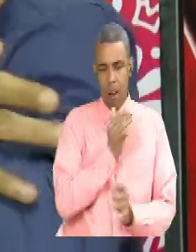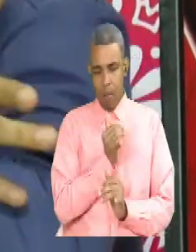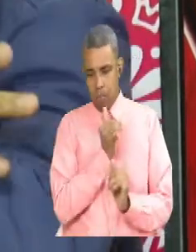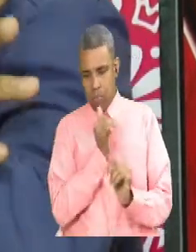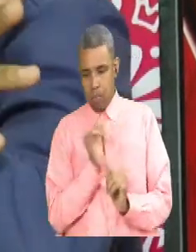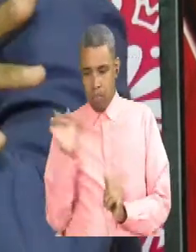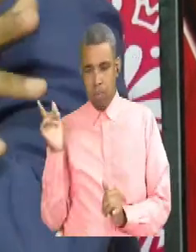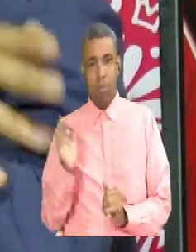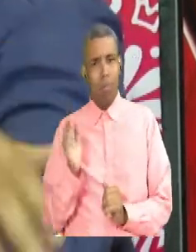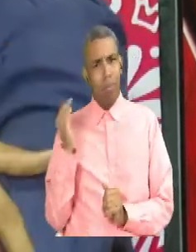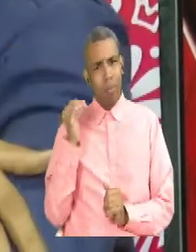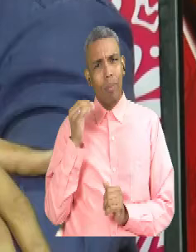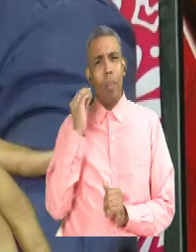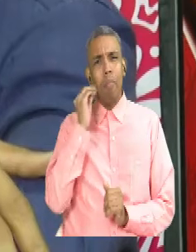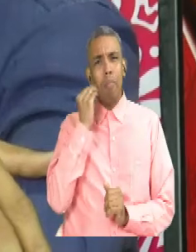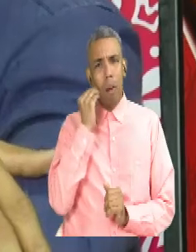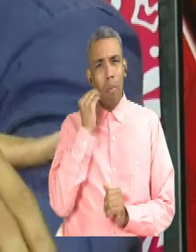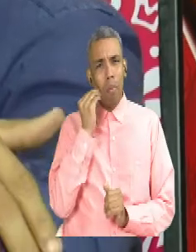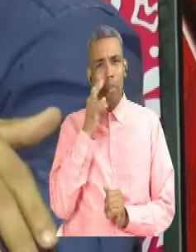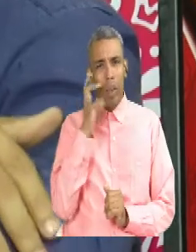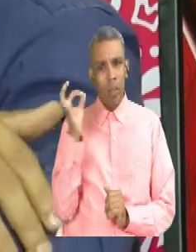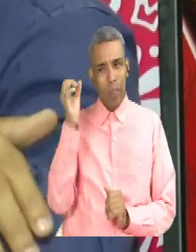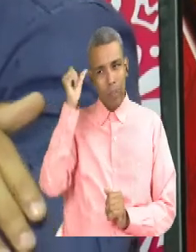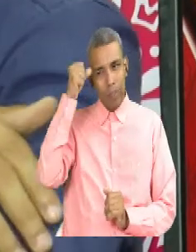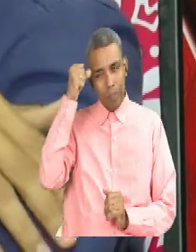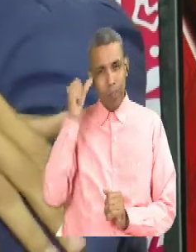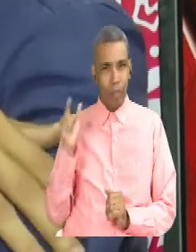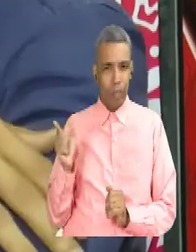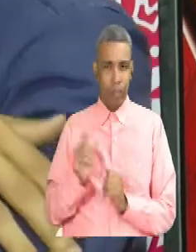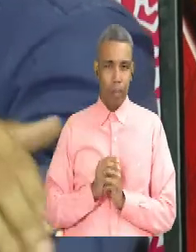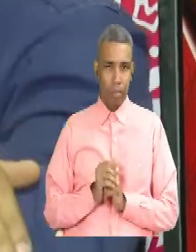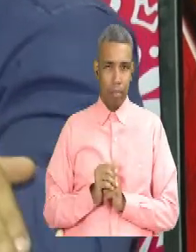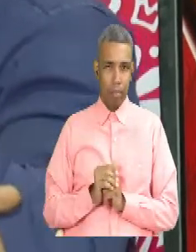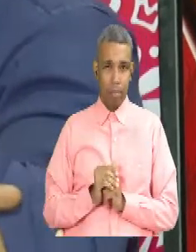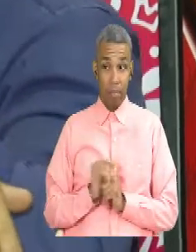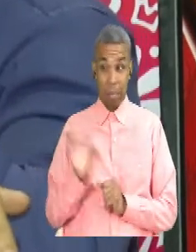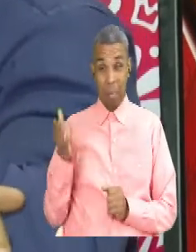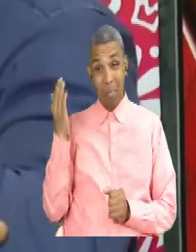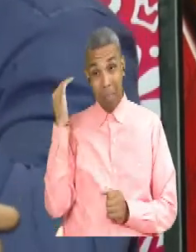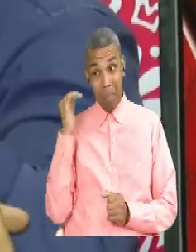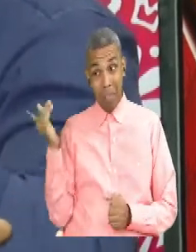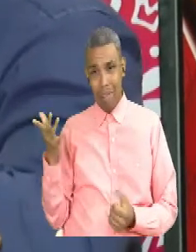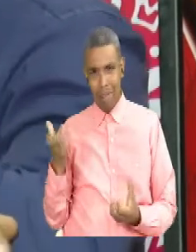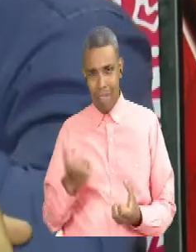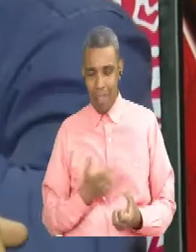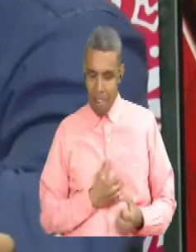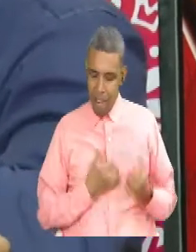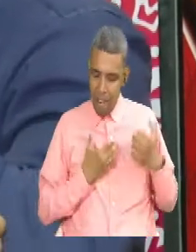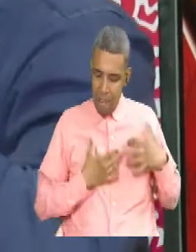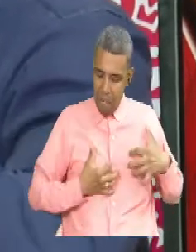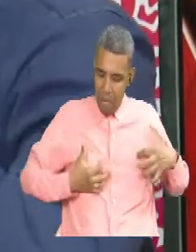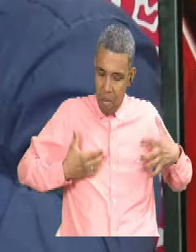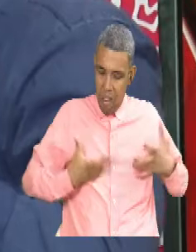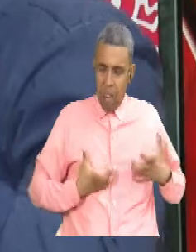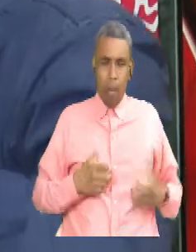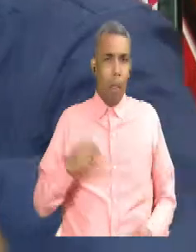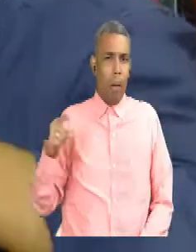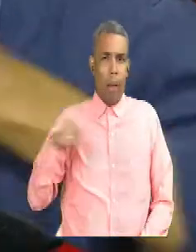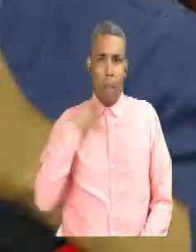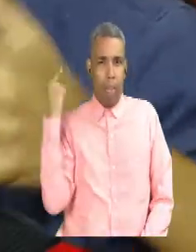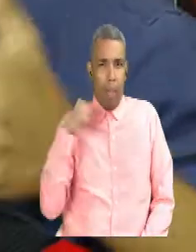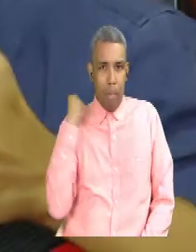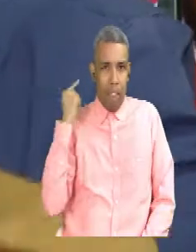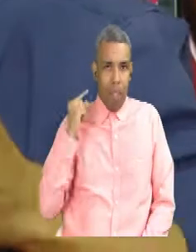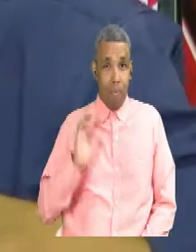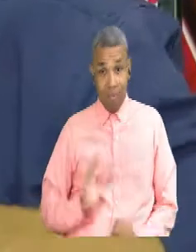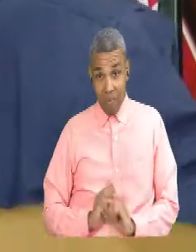pero no pudo, ¿ya? Entonces, pero vio en mí que yo sí, o sea, yo tenía como química con la música, que yo cuando sonaba las